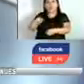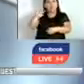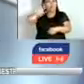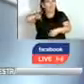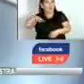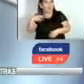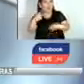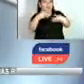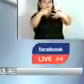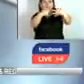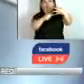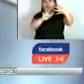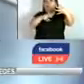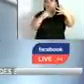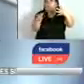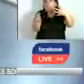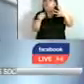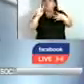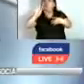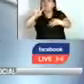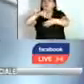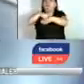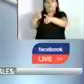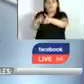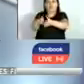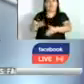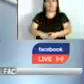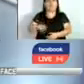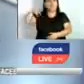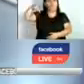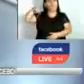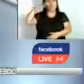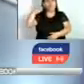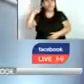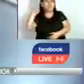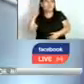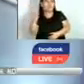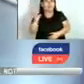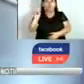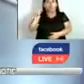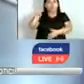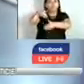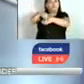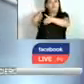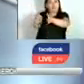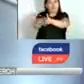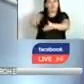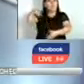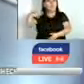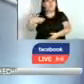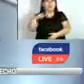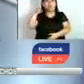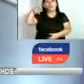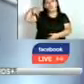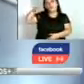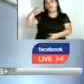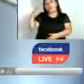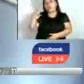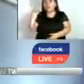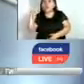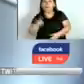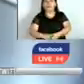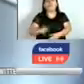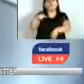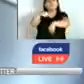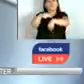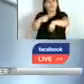partido político con solo 4 curules. PCN habría ganado tan solo 2 puestos, PDC 1, Nuestro Tiempo